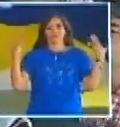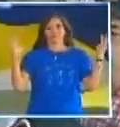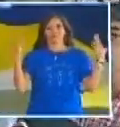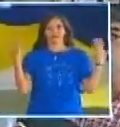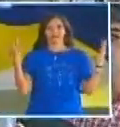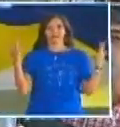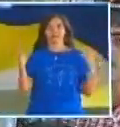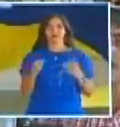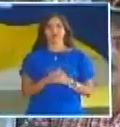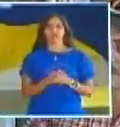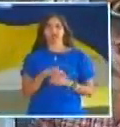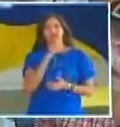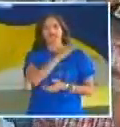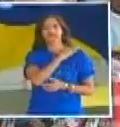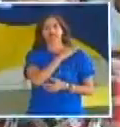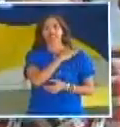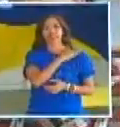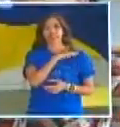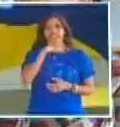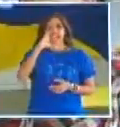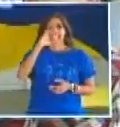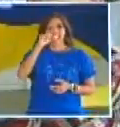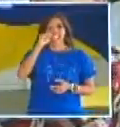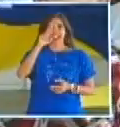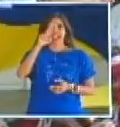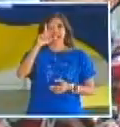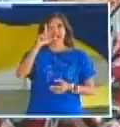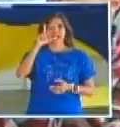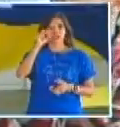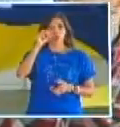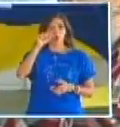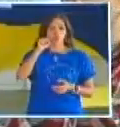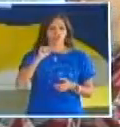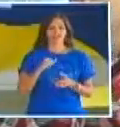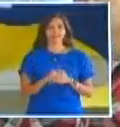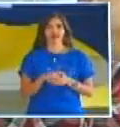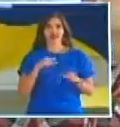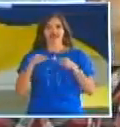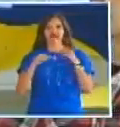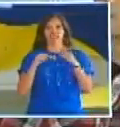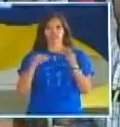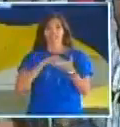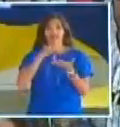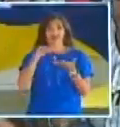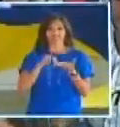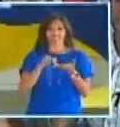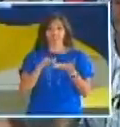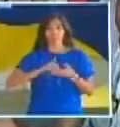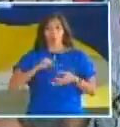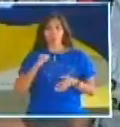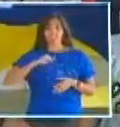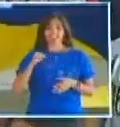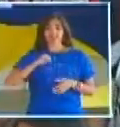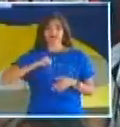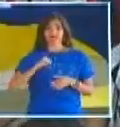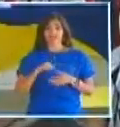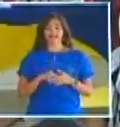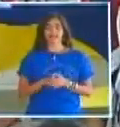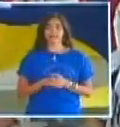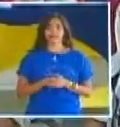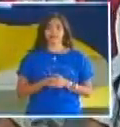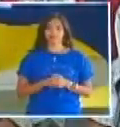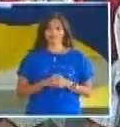Ciudadano General de Brigada Carlos Pérez Ampueda, Director General de la Policía Nacional Bolivariana.